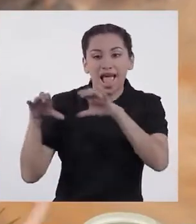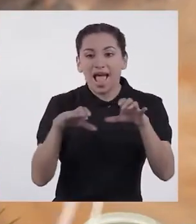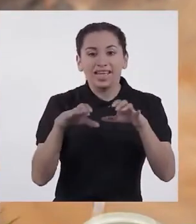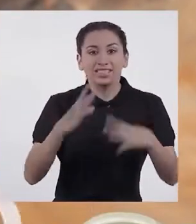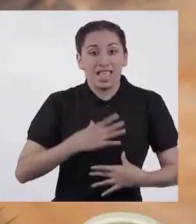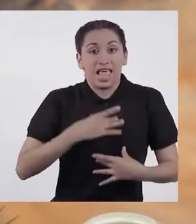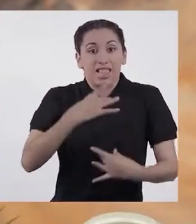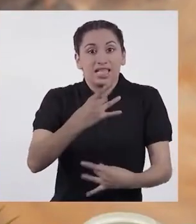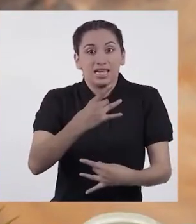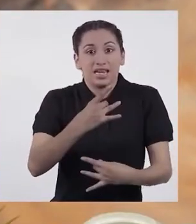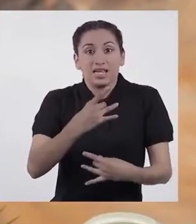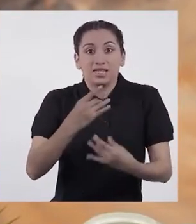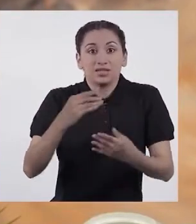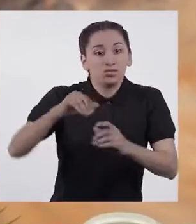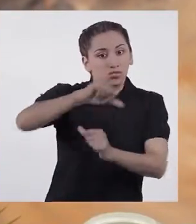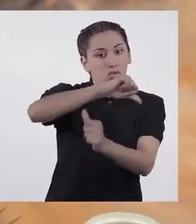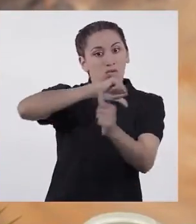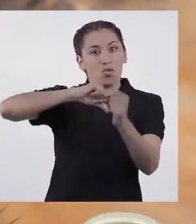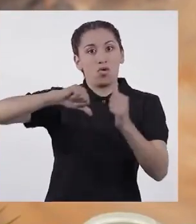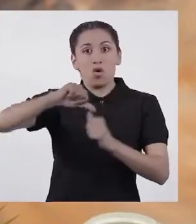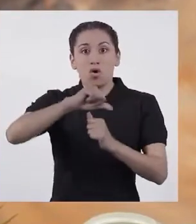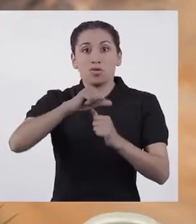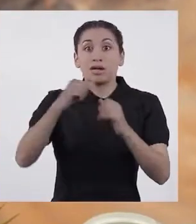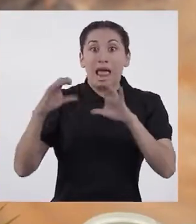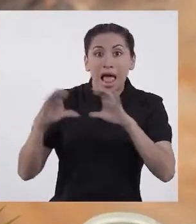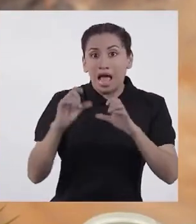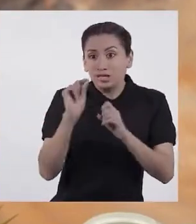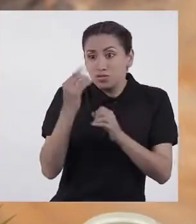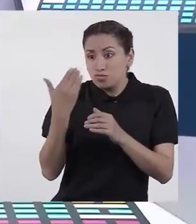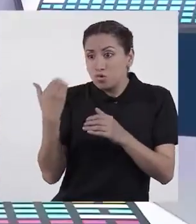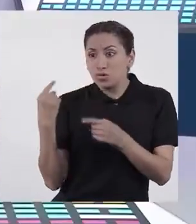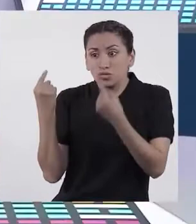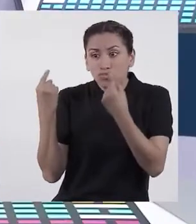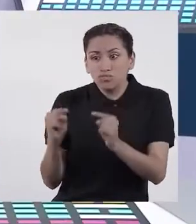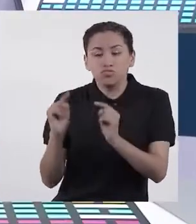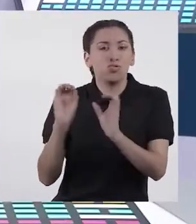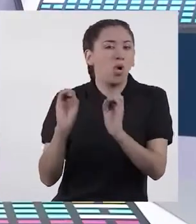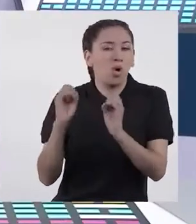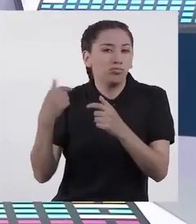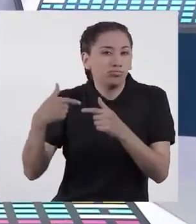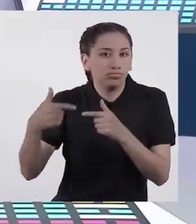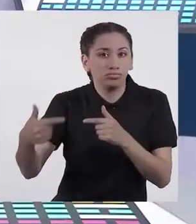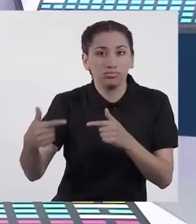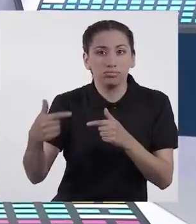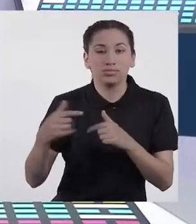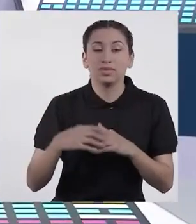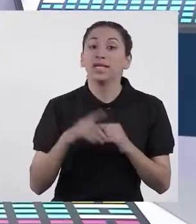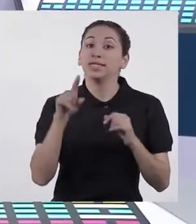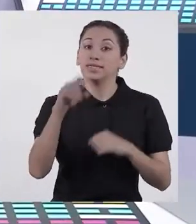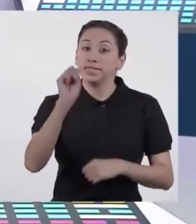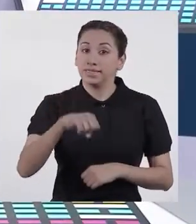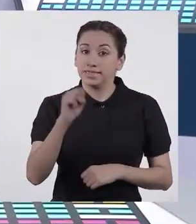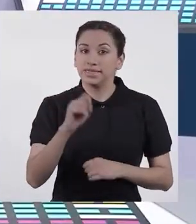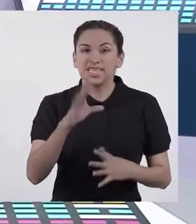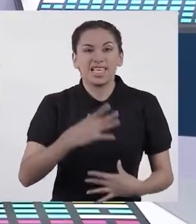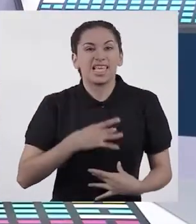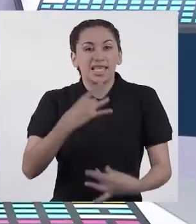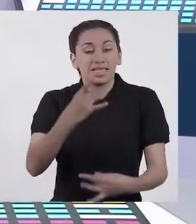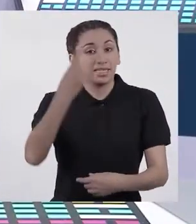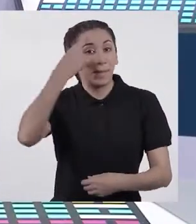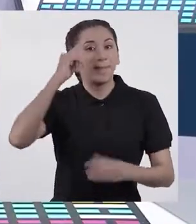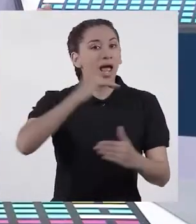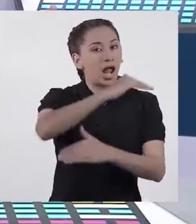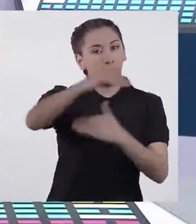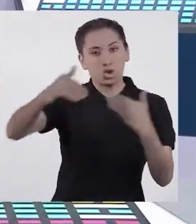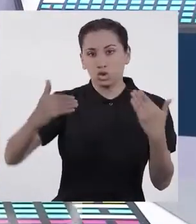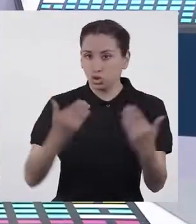público que acaban de suceder o que recién se descubren. Son hechos reales que son de interés para